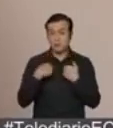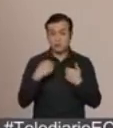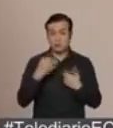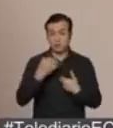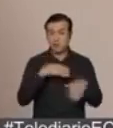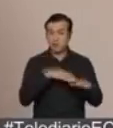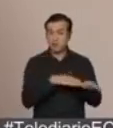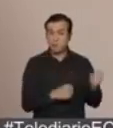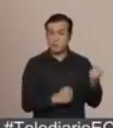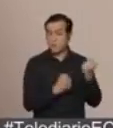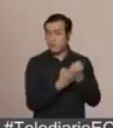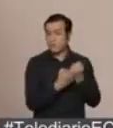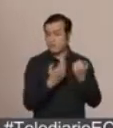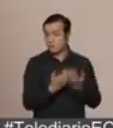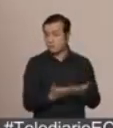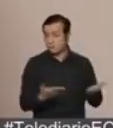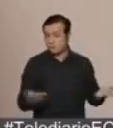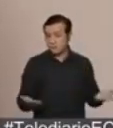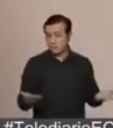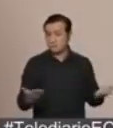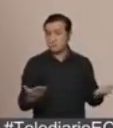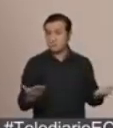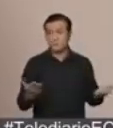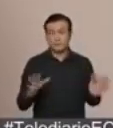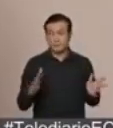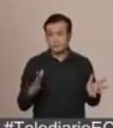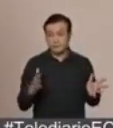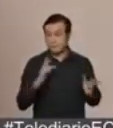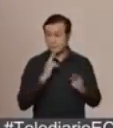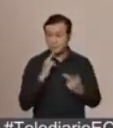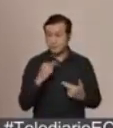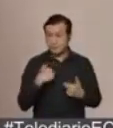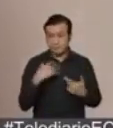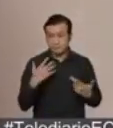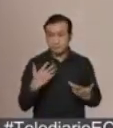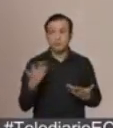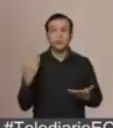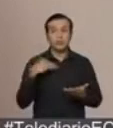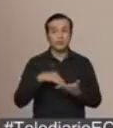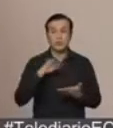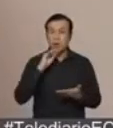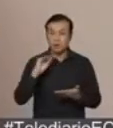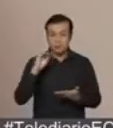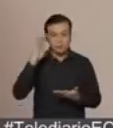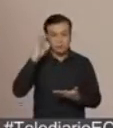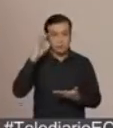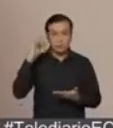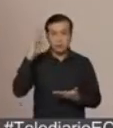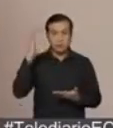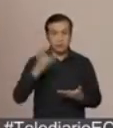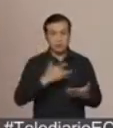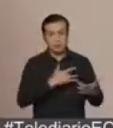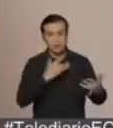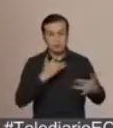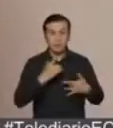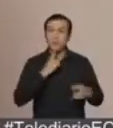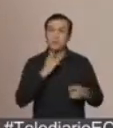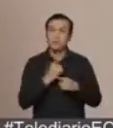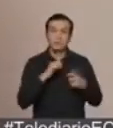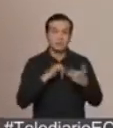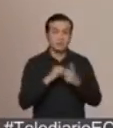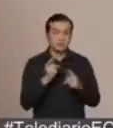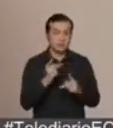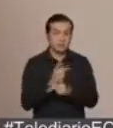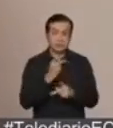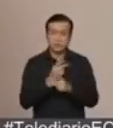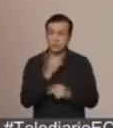es así. Caso contrario, pues otra vez pondremos allí nuestra preocupación y malestar, porque evidentemente eso no debería